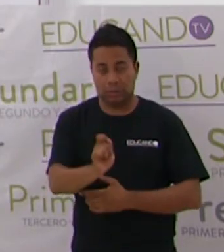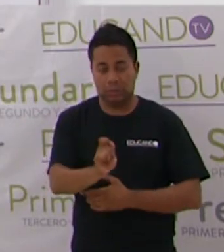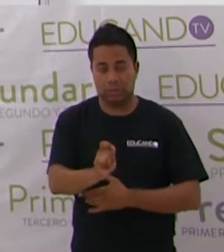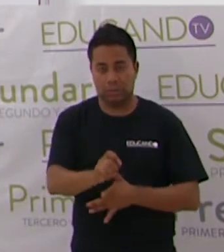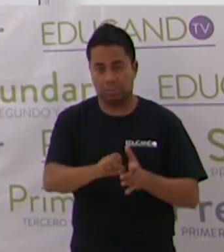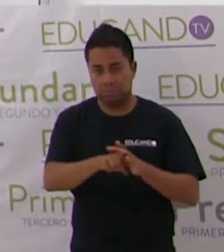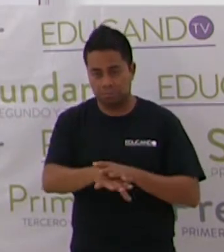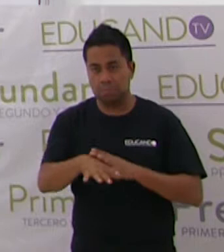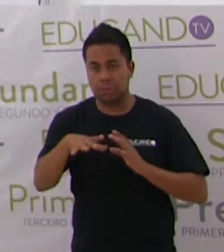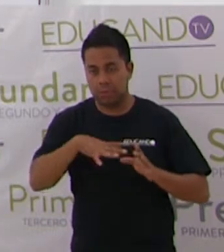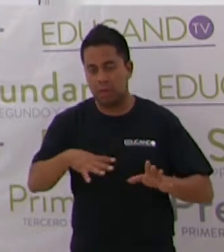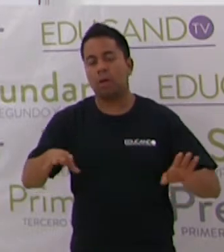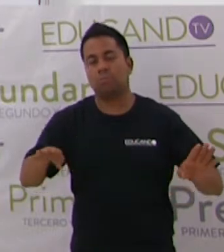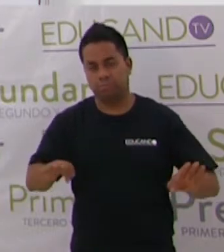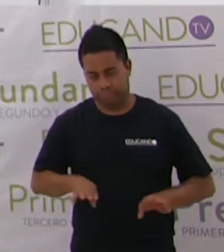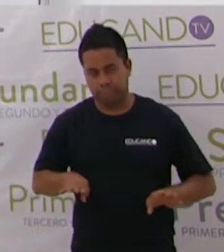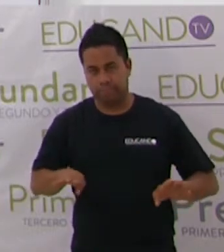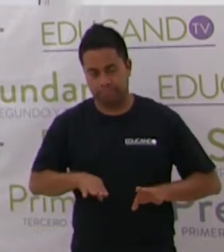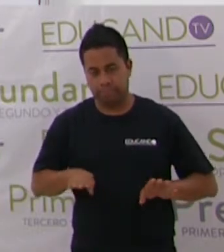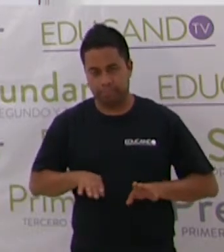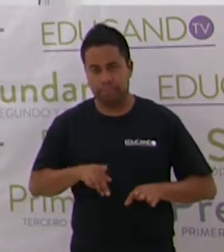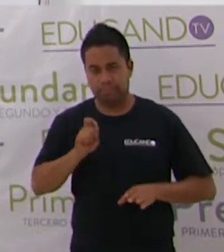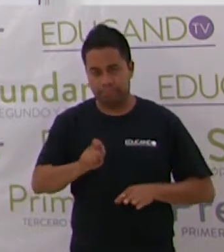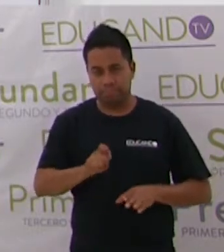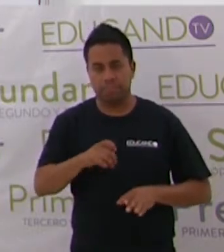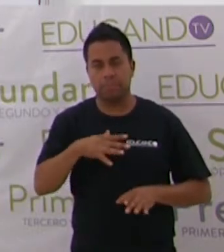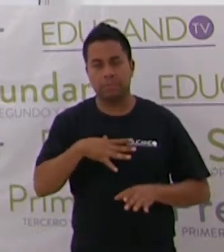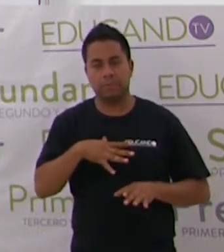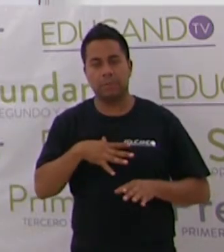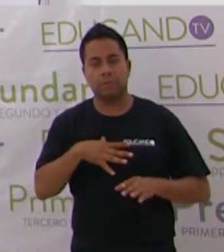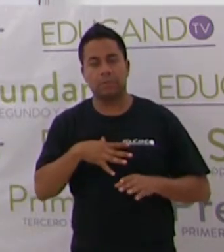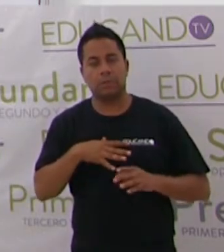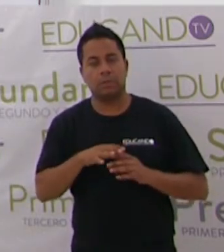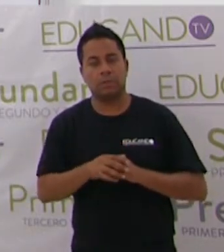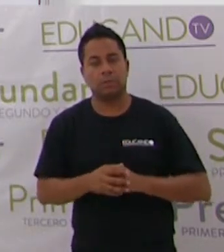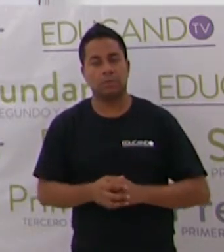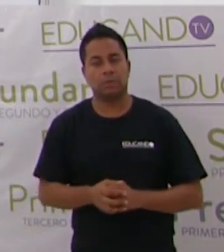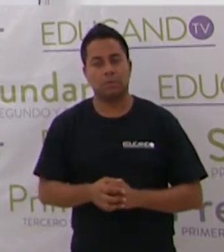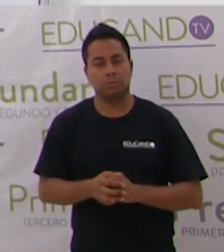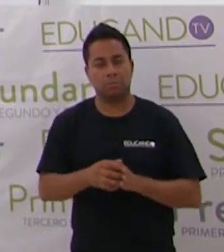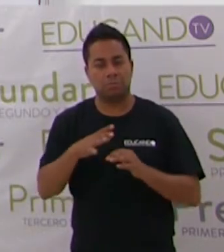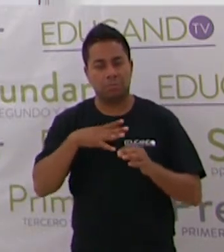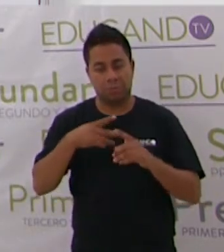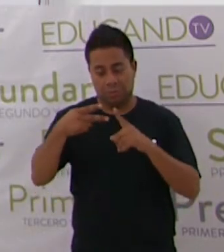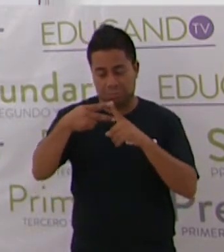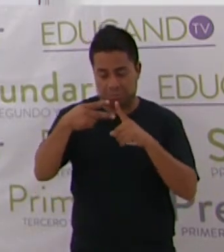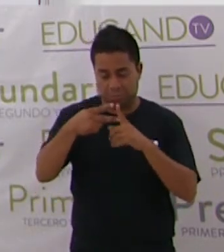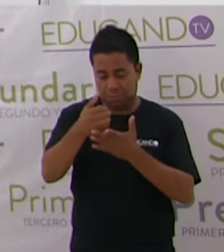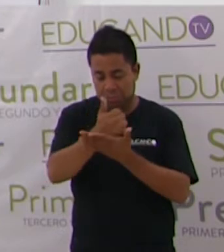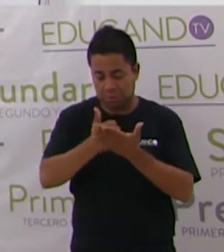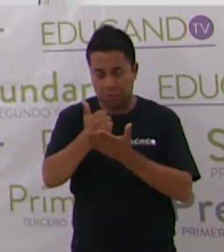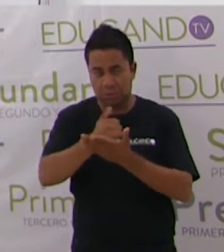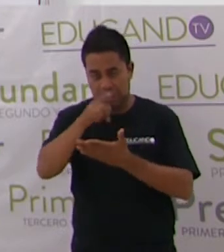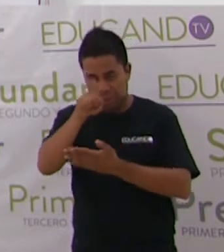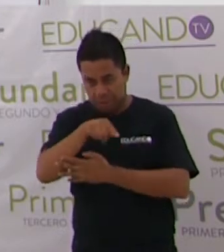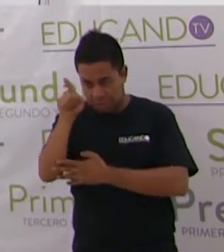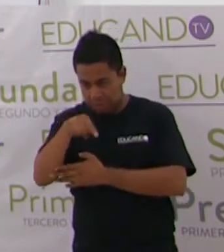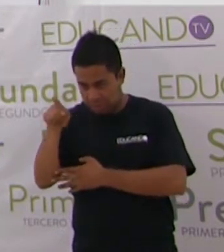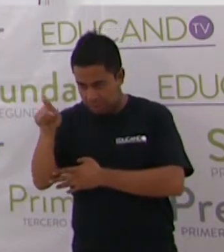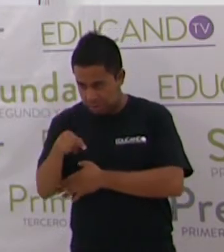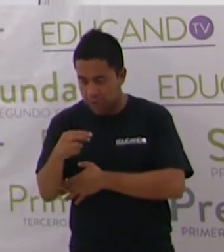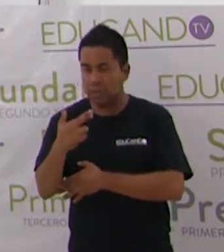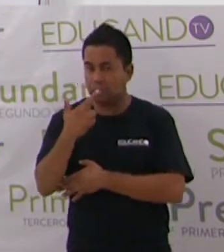tiene características: rombos azules, rayas rojas y